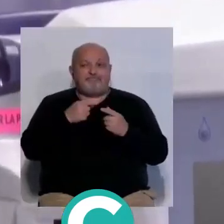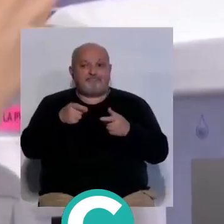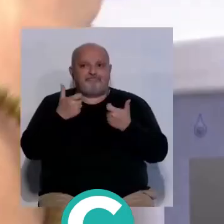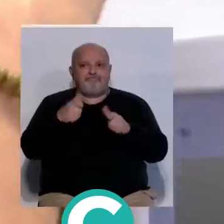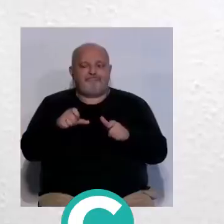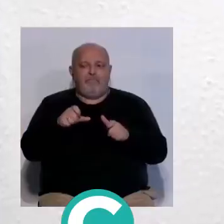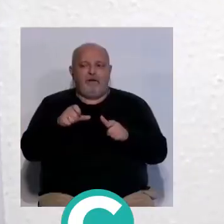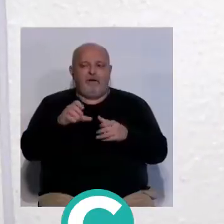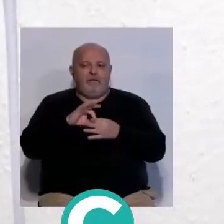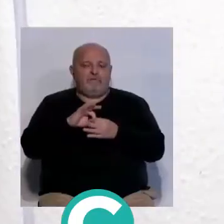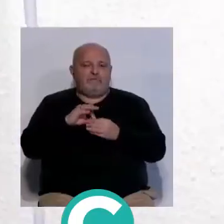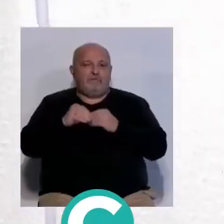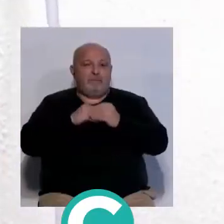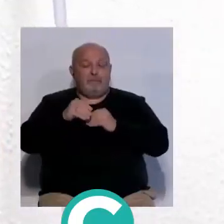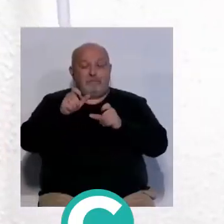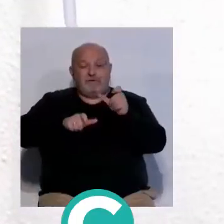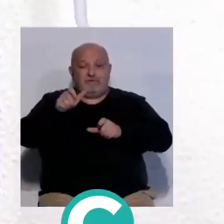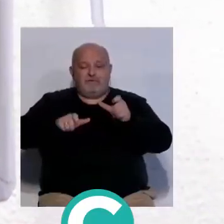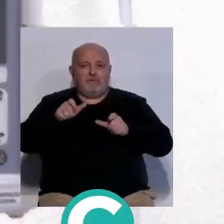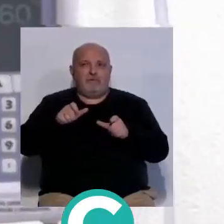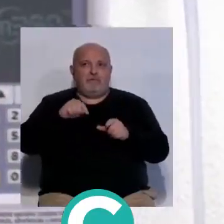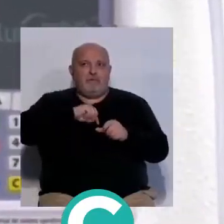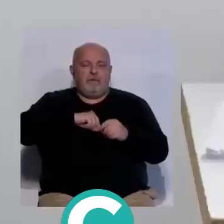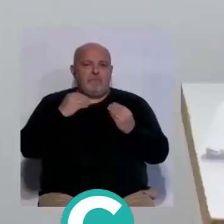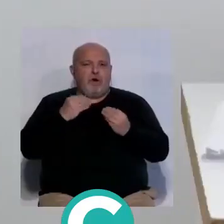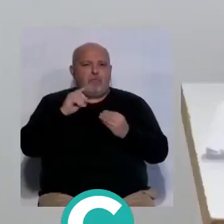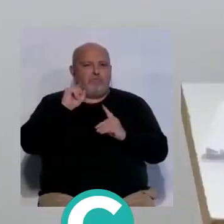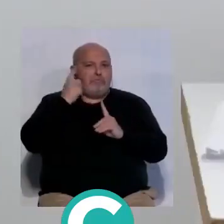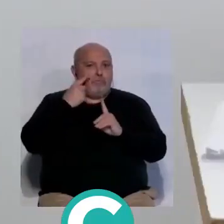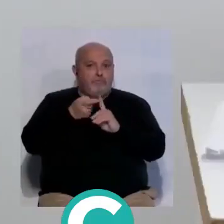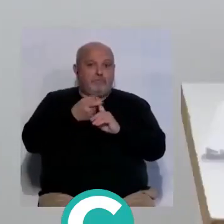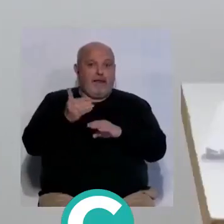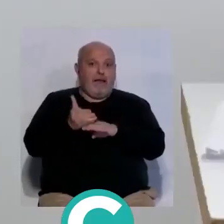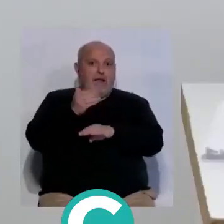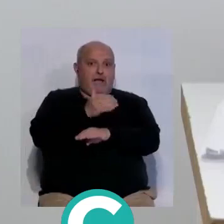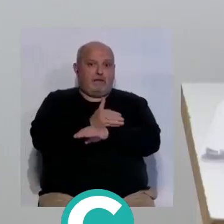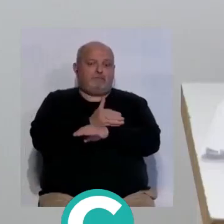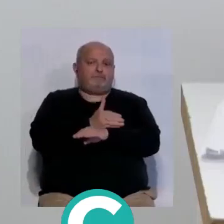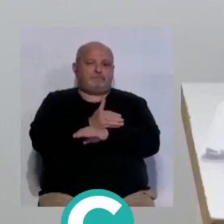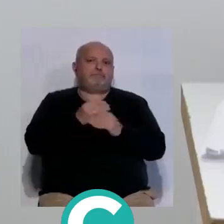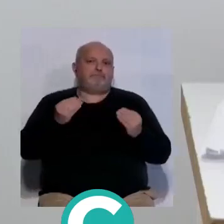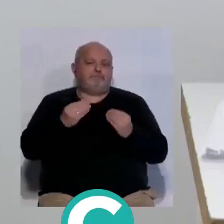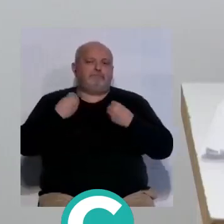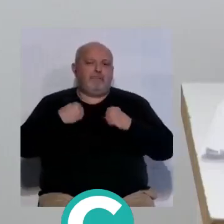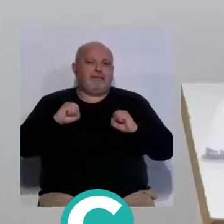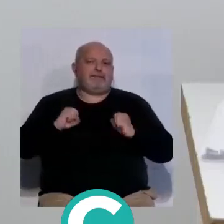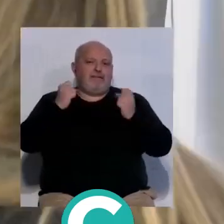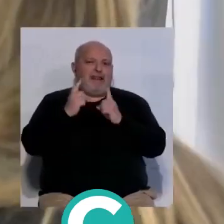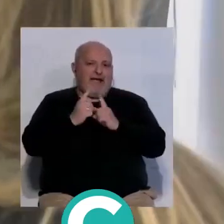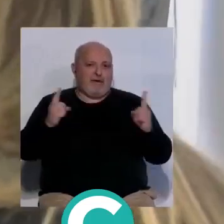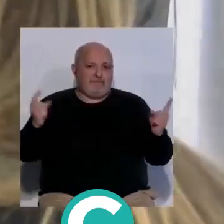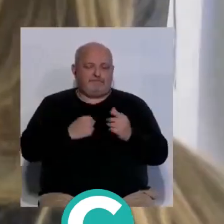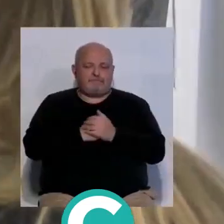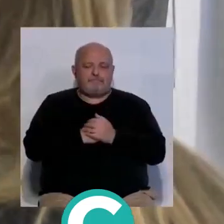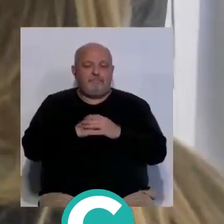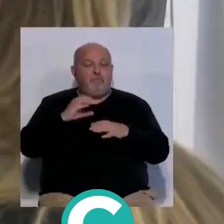hacer indefectiblemente que las personas tengan un mejor pronóstico en su enfermedad y una mayor supervivencia. La consulta